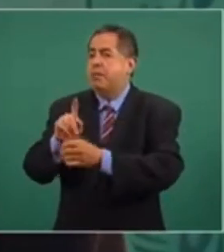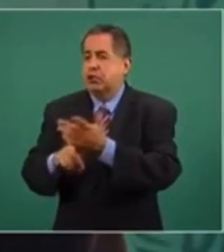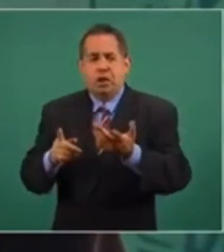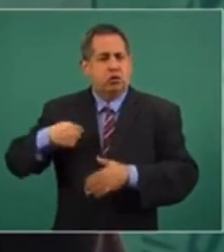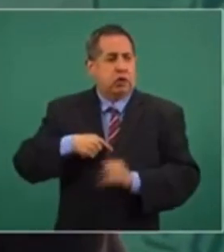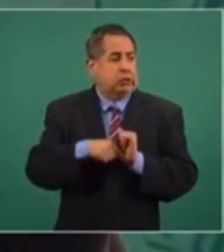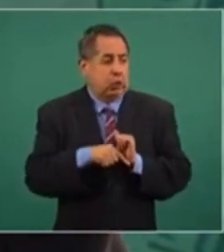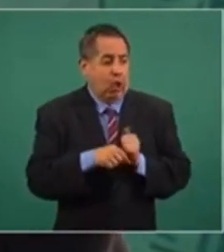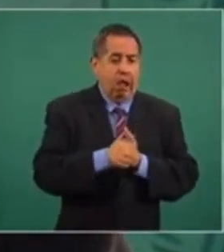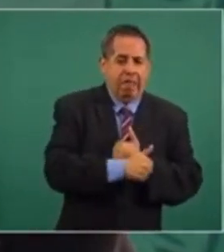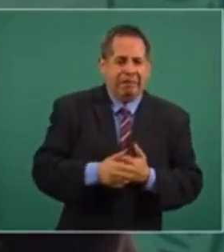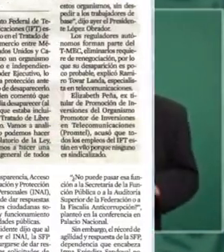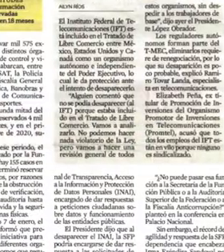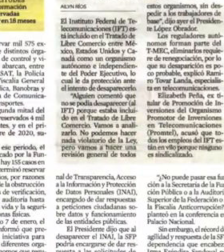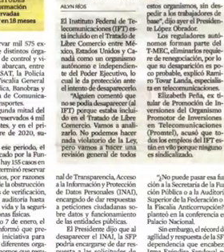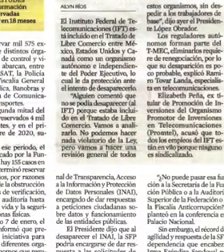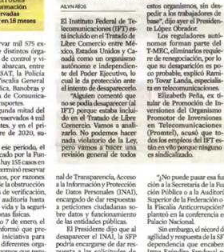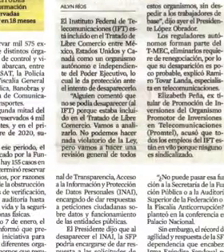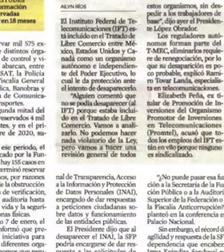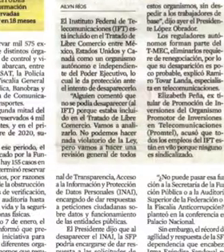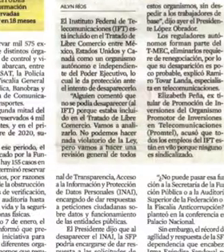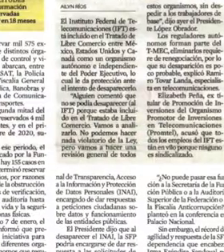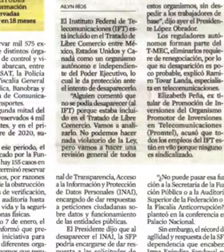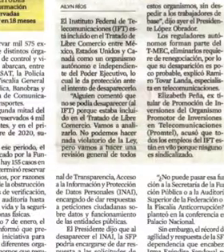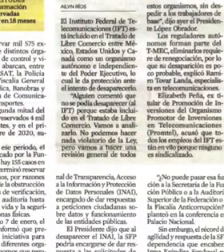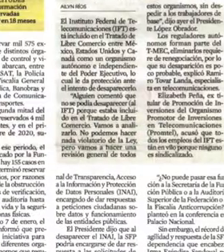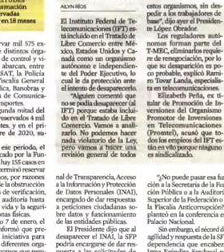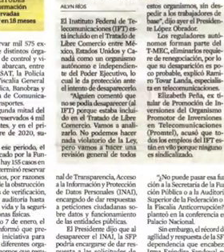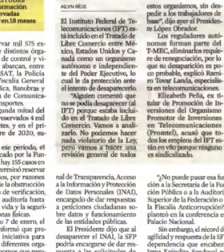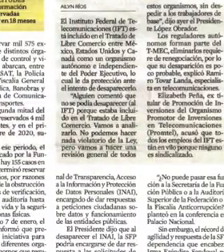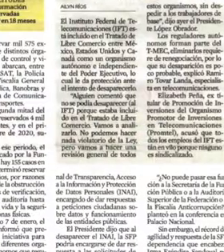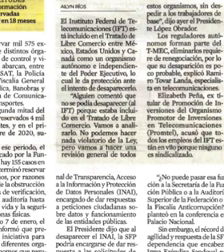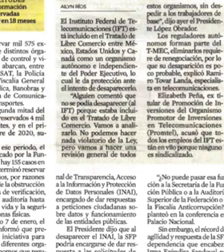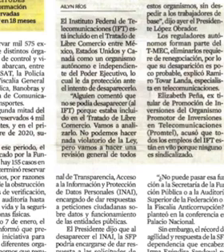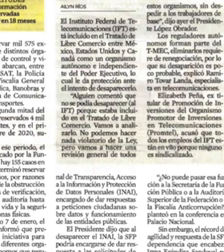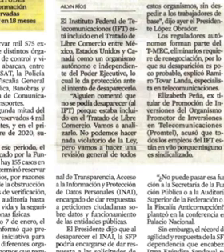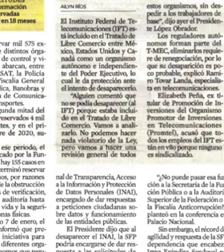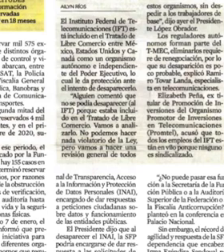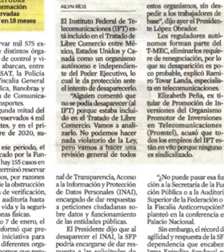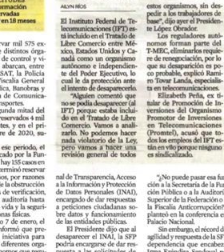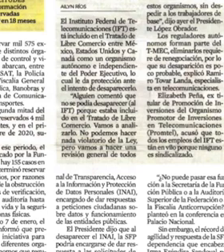nada que esconder. Ya no es el tiempo de los gobiernos corruptos que tenían que andar